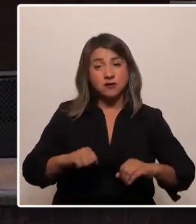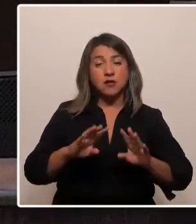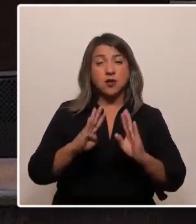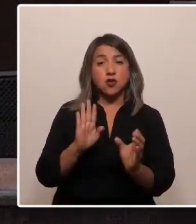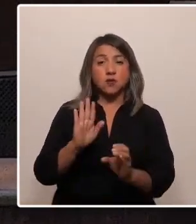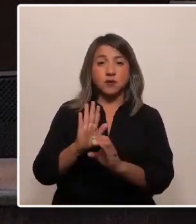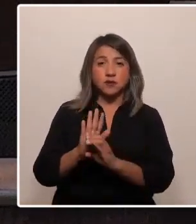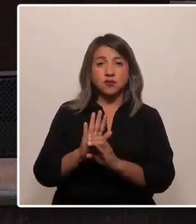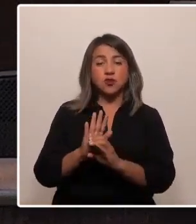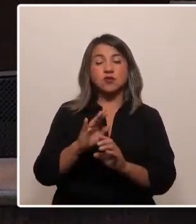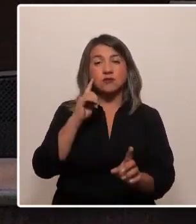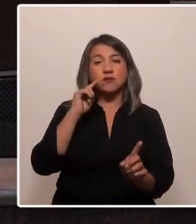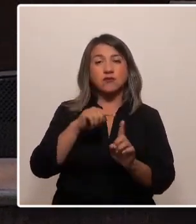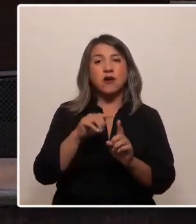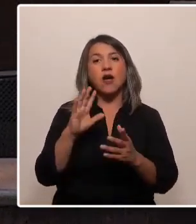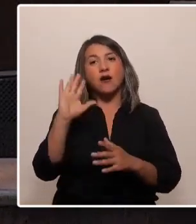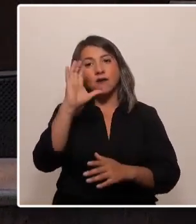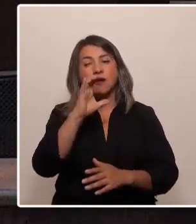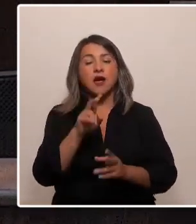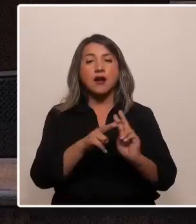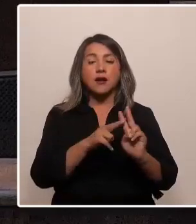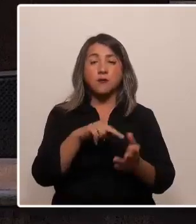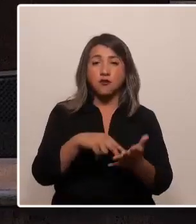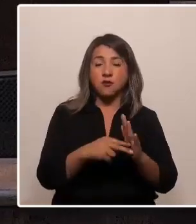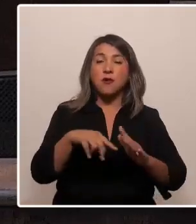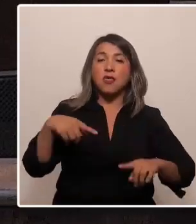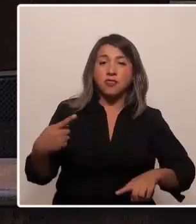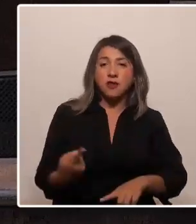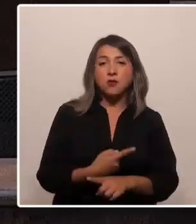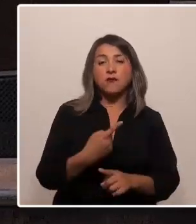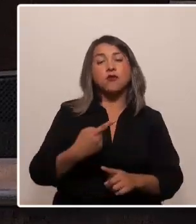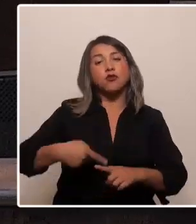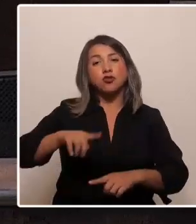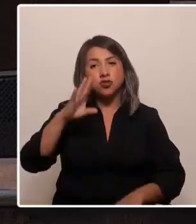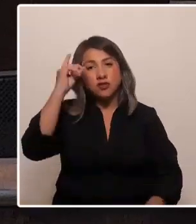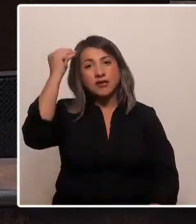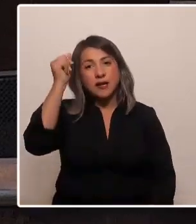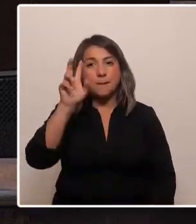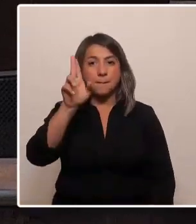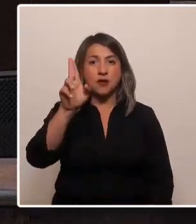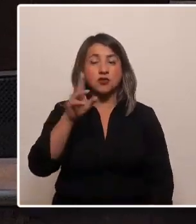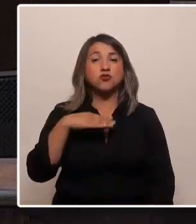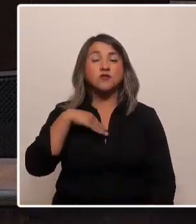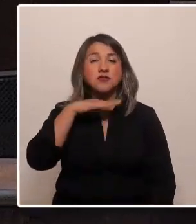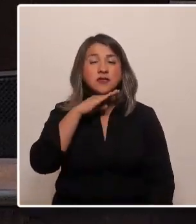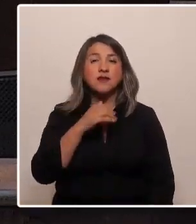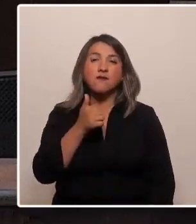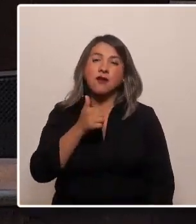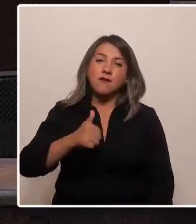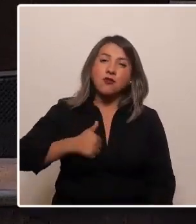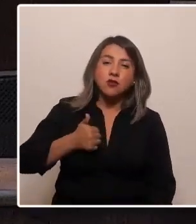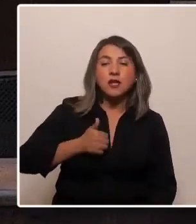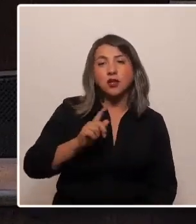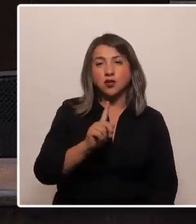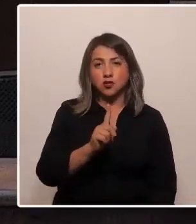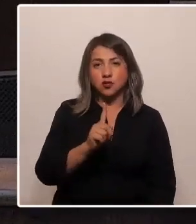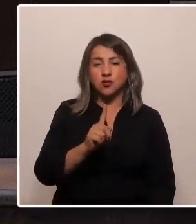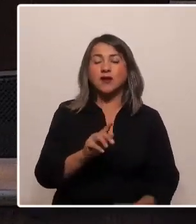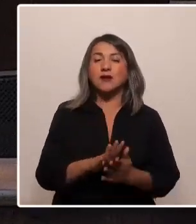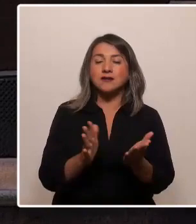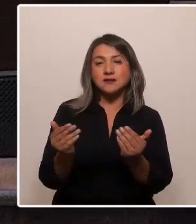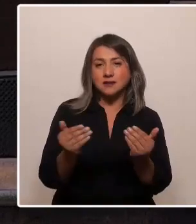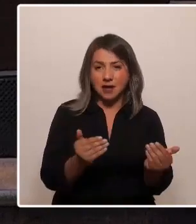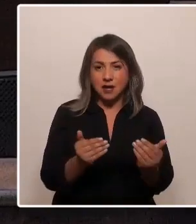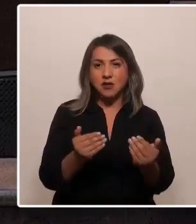De aprobarse la convención buscando arreglar un problema, una vez más creará otro peor. No basta la buena intención, señores, sino que es necesario